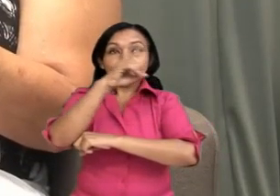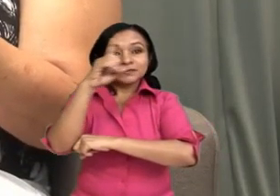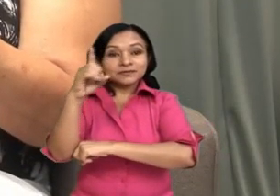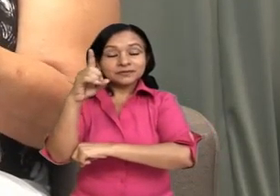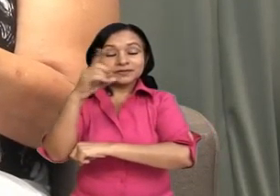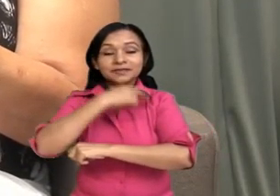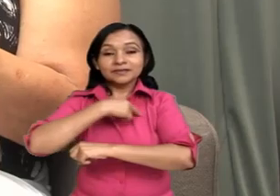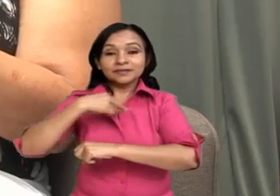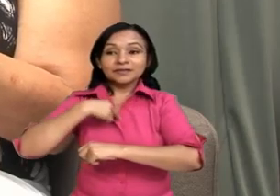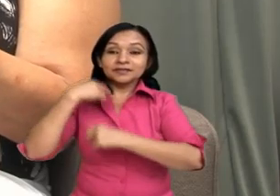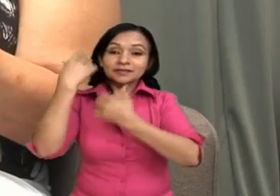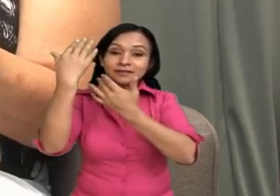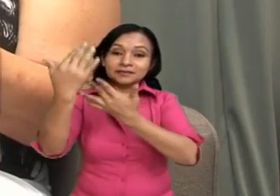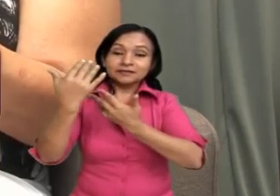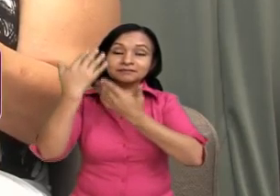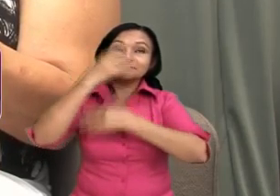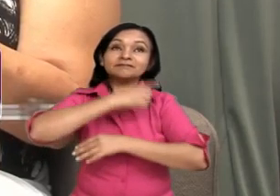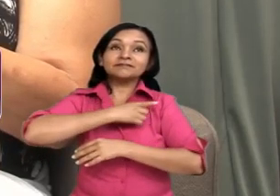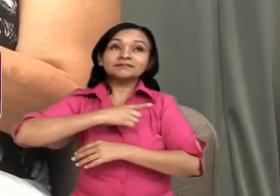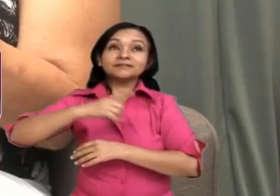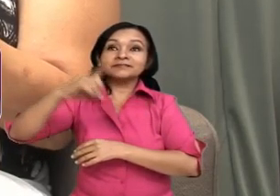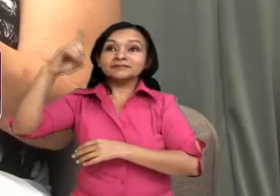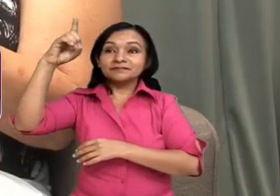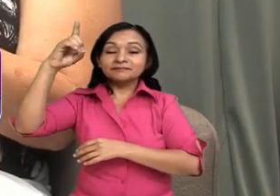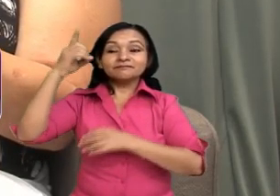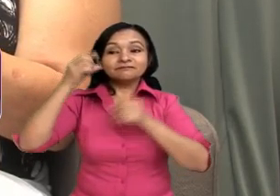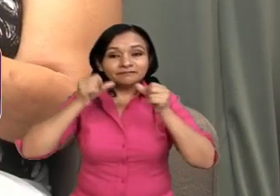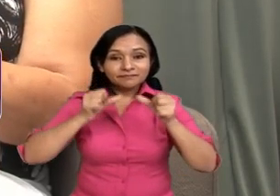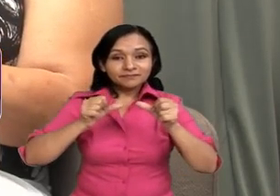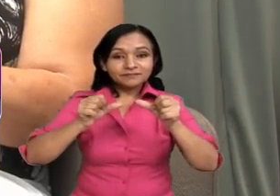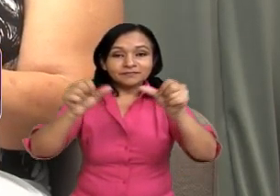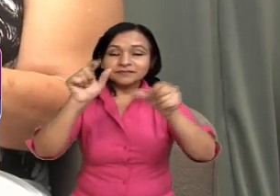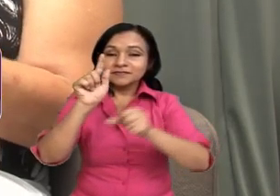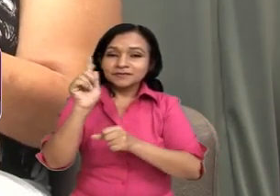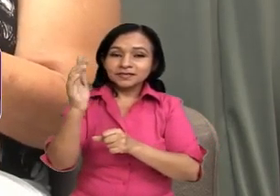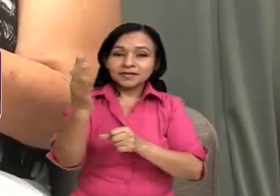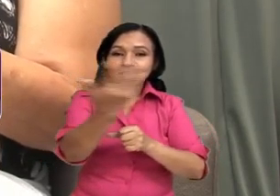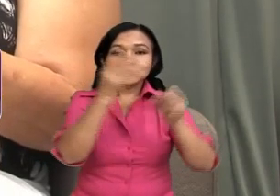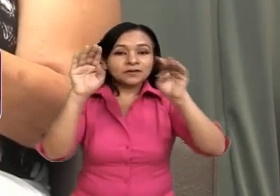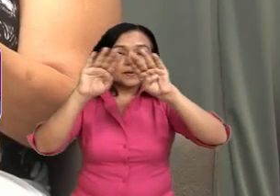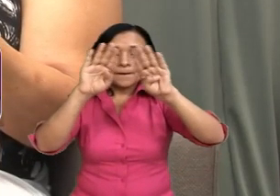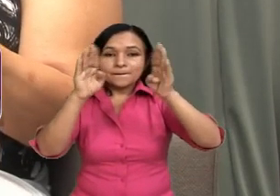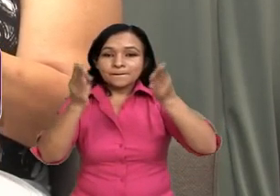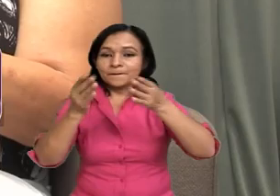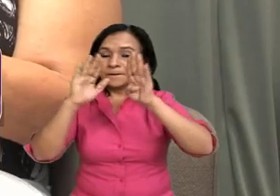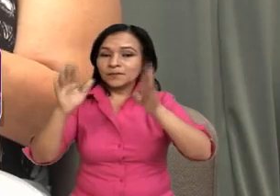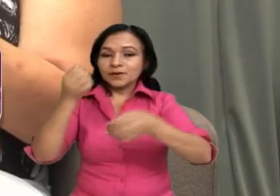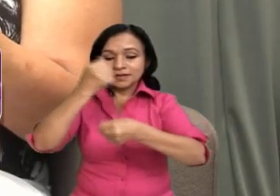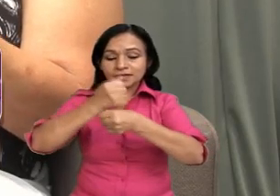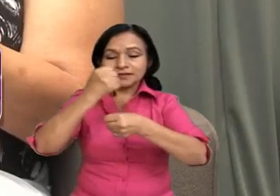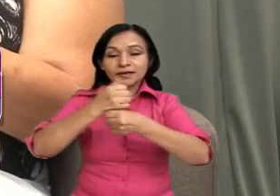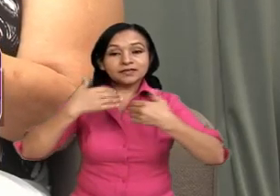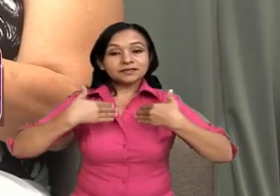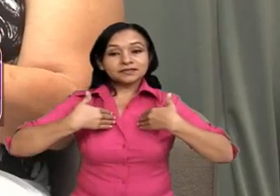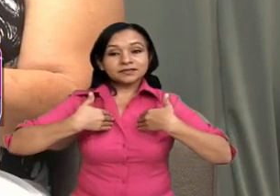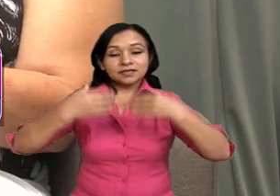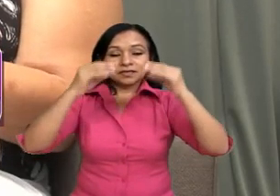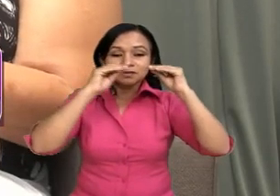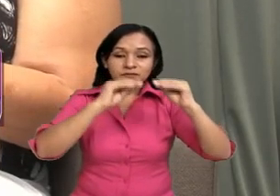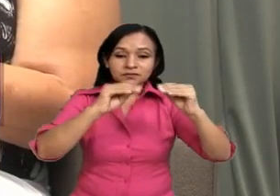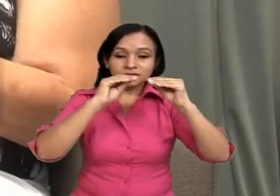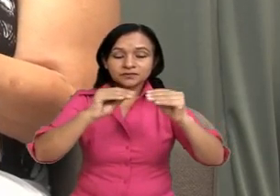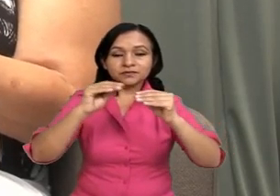de esperanza, de avance, y también a todas las mujeres trabajadoras del sector salud, educación y el